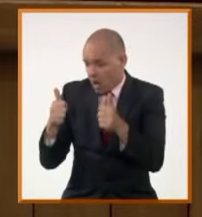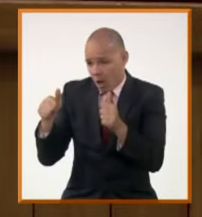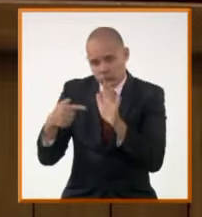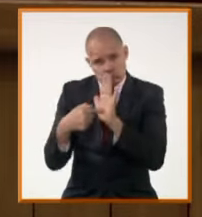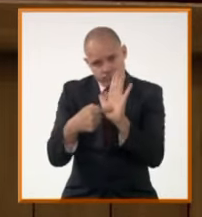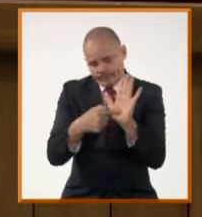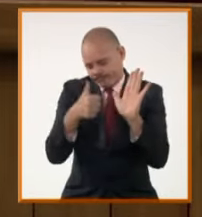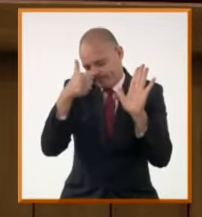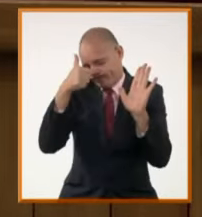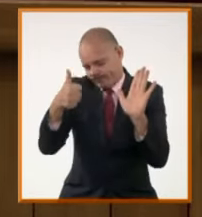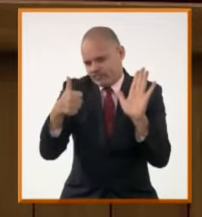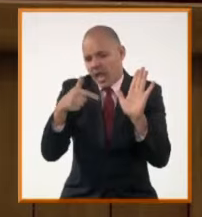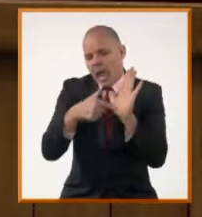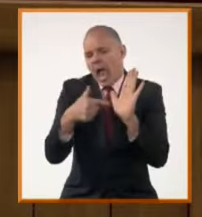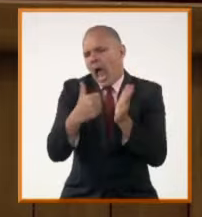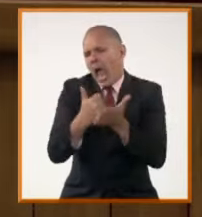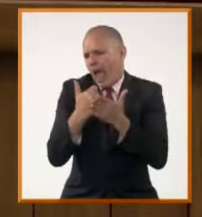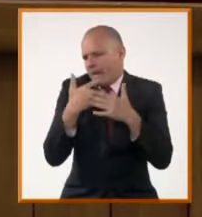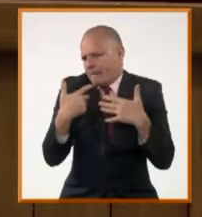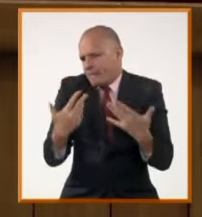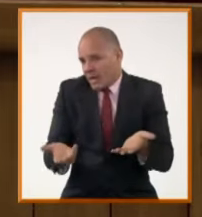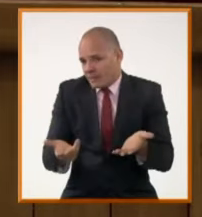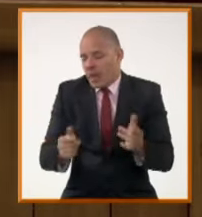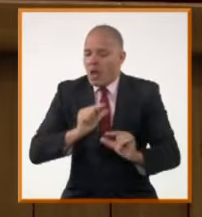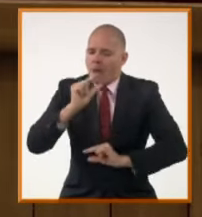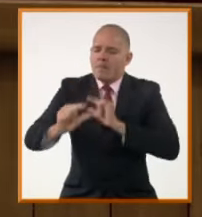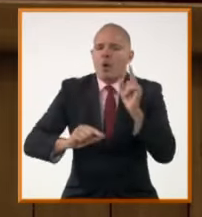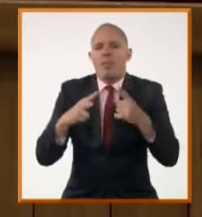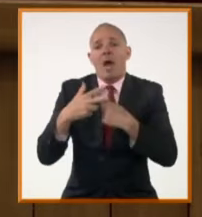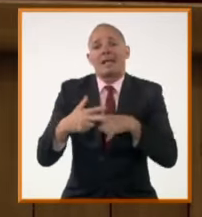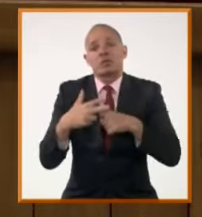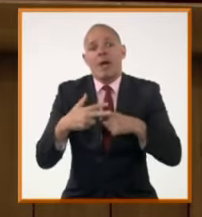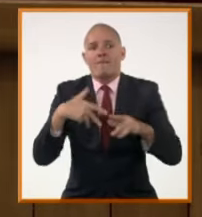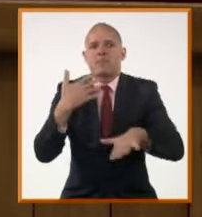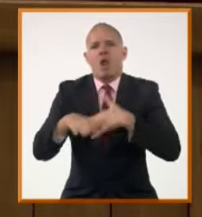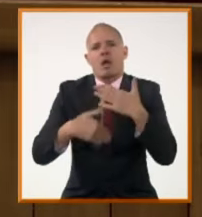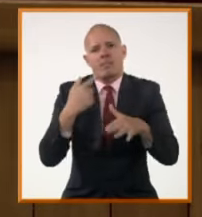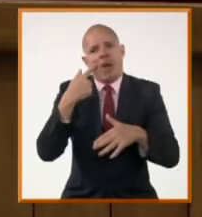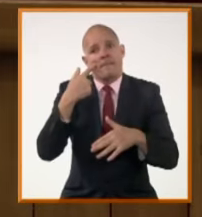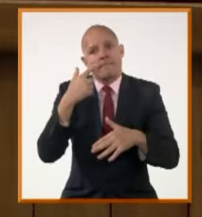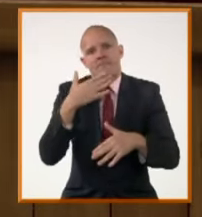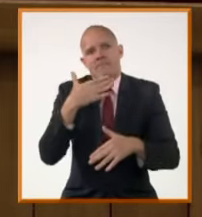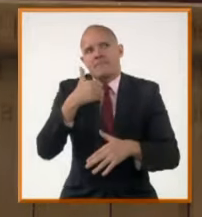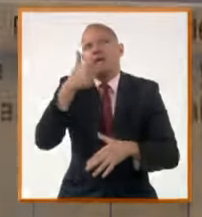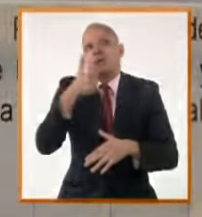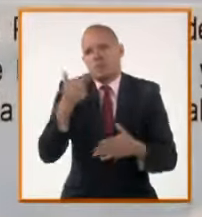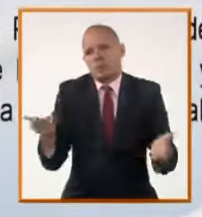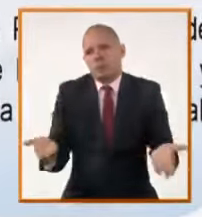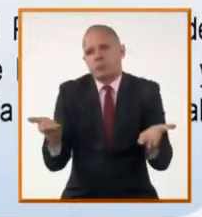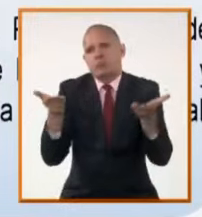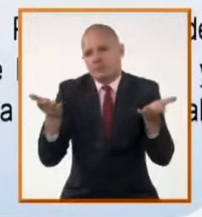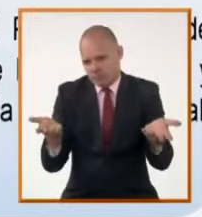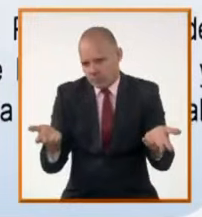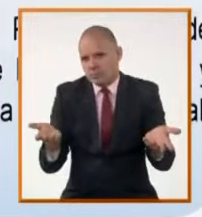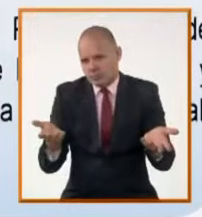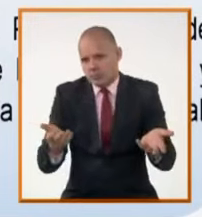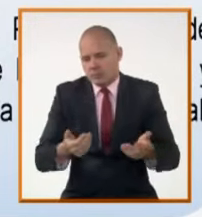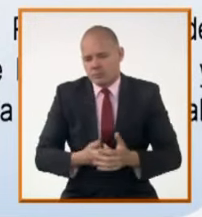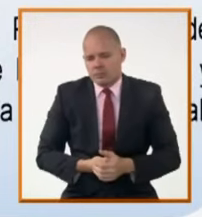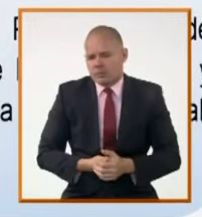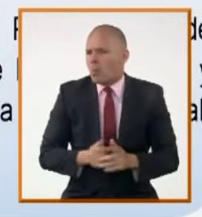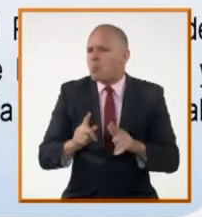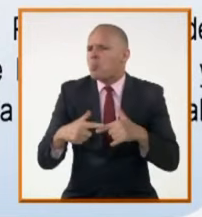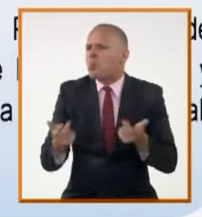ir saliendo de esta situación compleja. ¿Por qué? Porque nos permitirá restaurar los